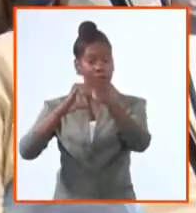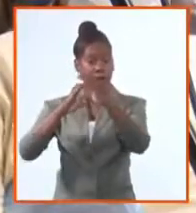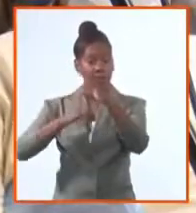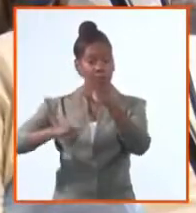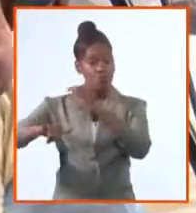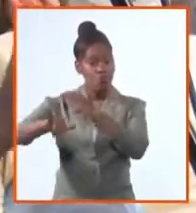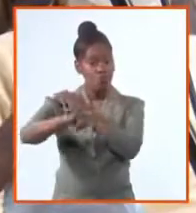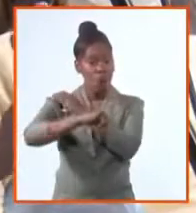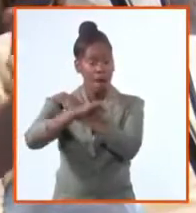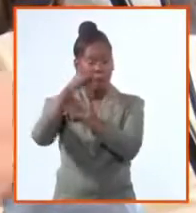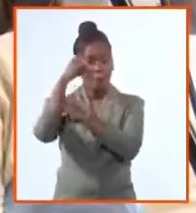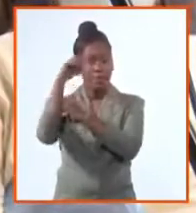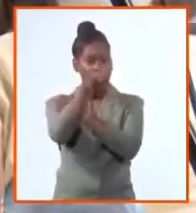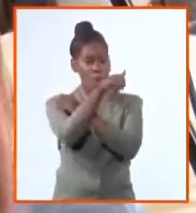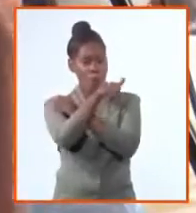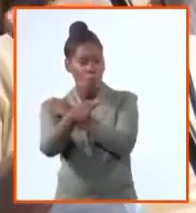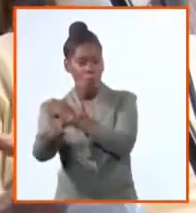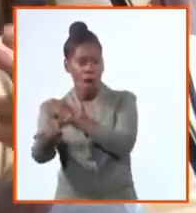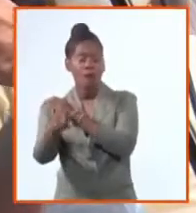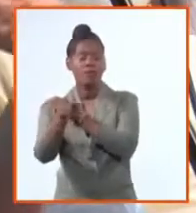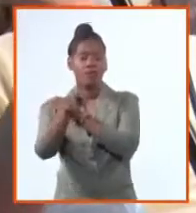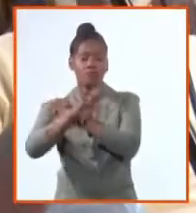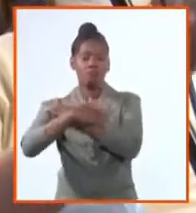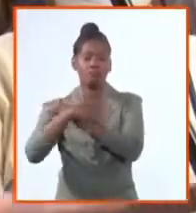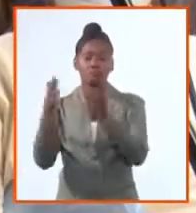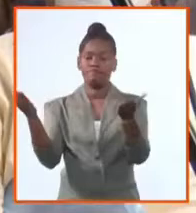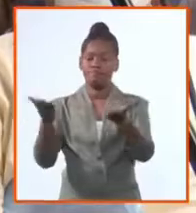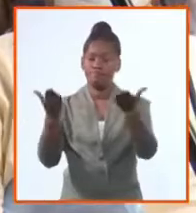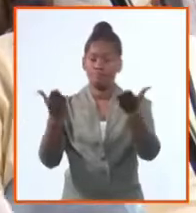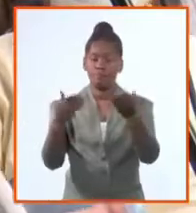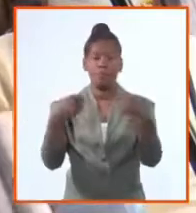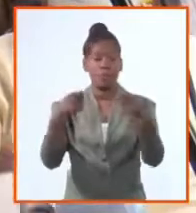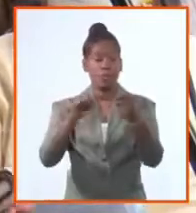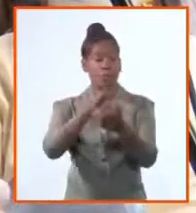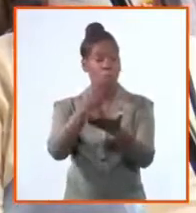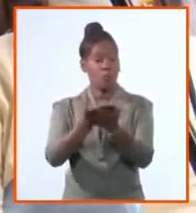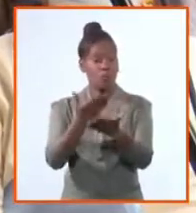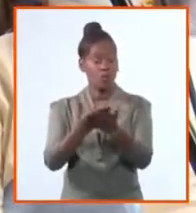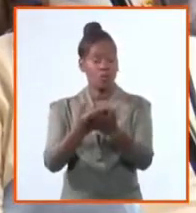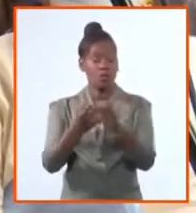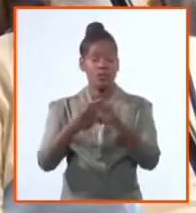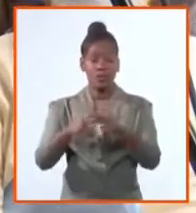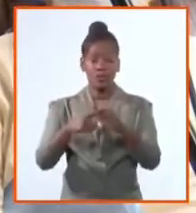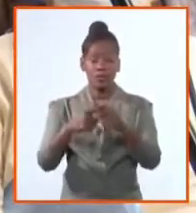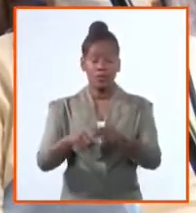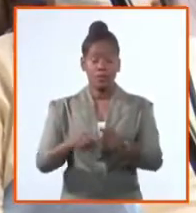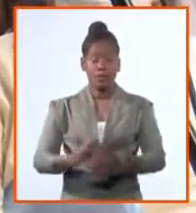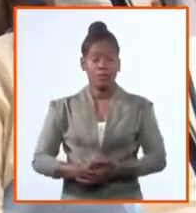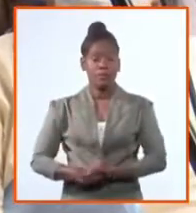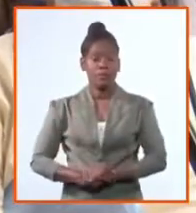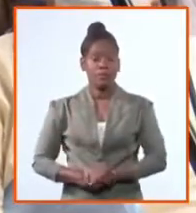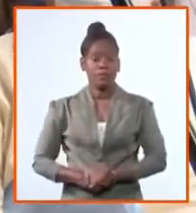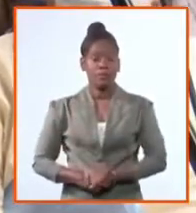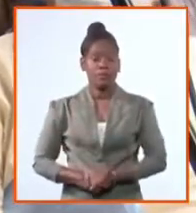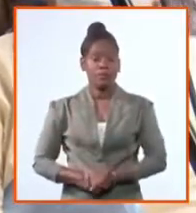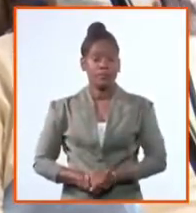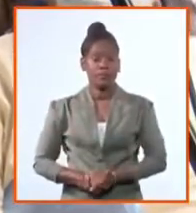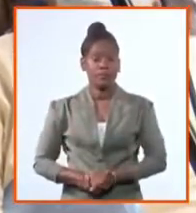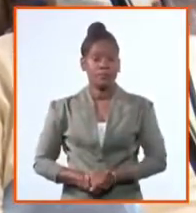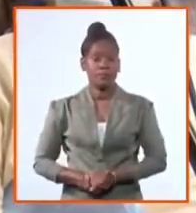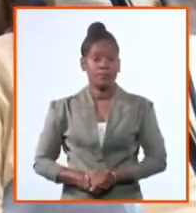política fluida, cotidiana, con estrategias de información a la población, con estrategias